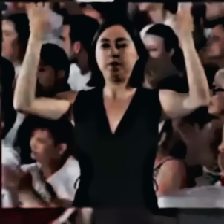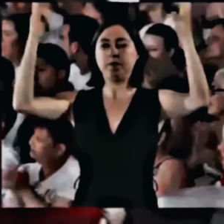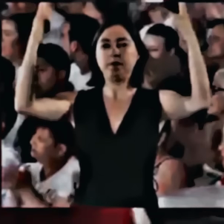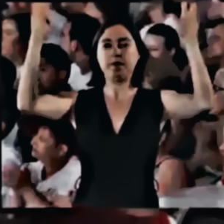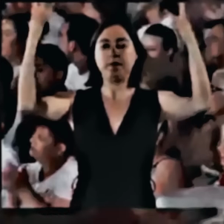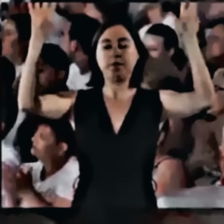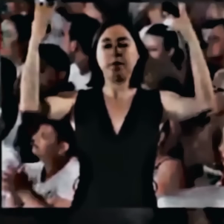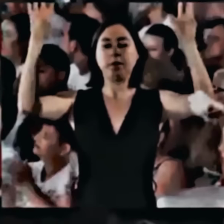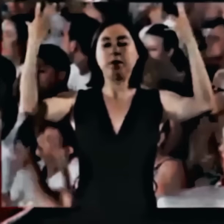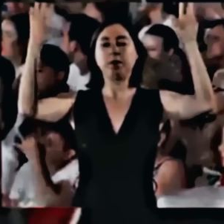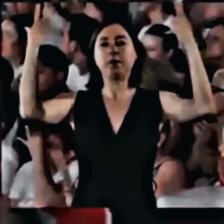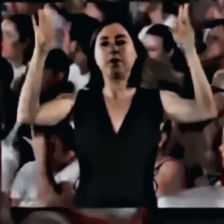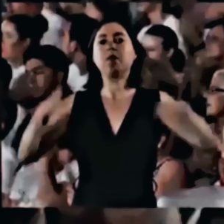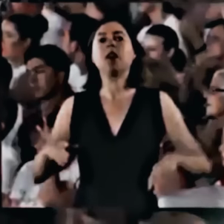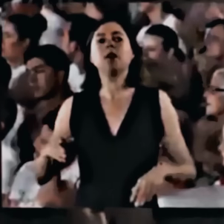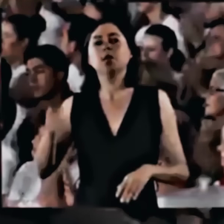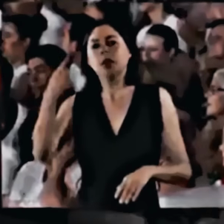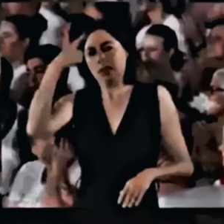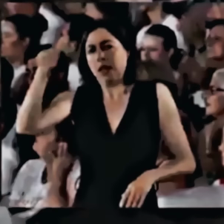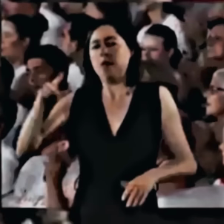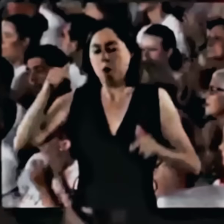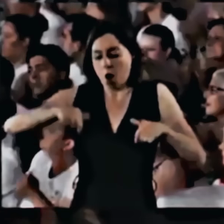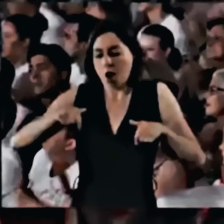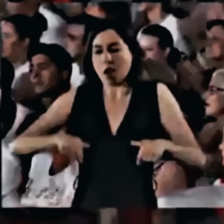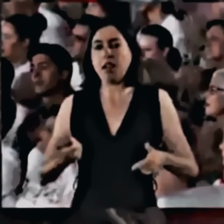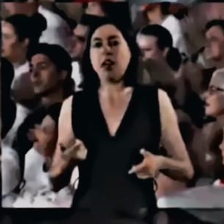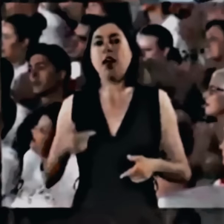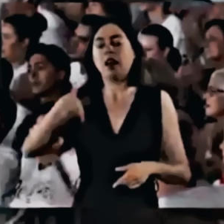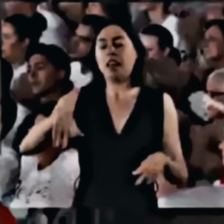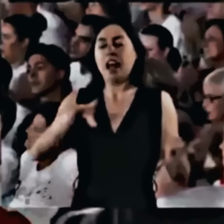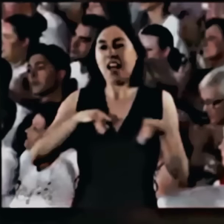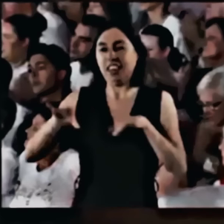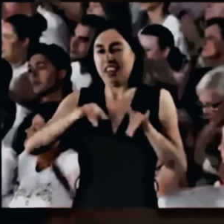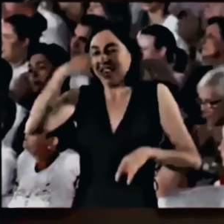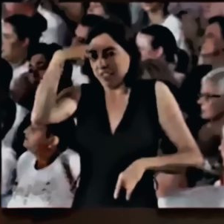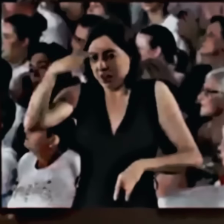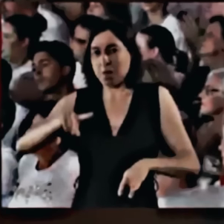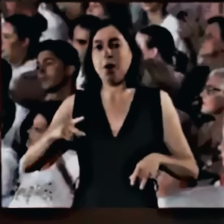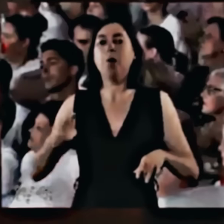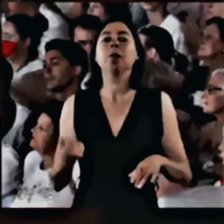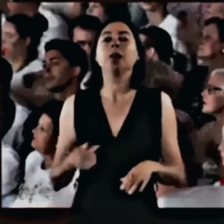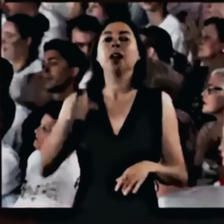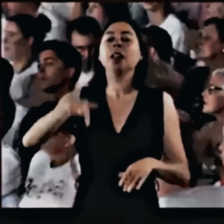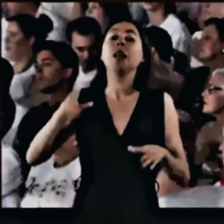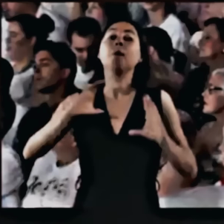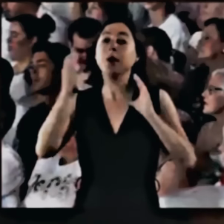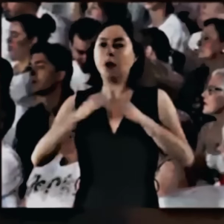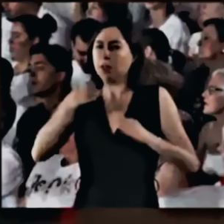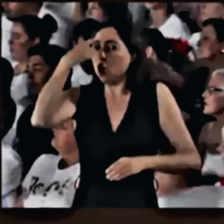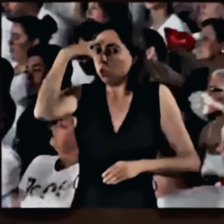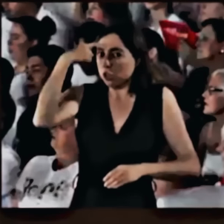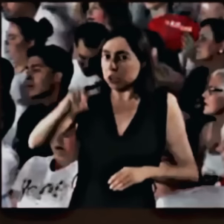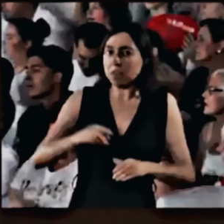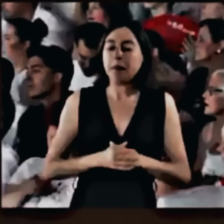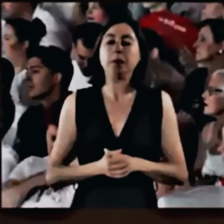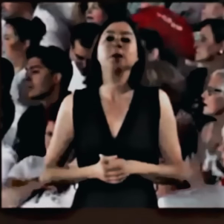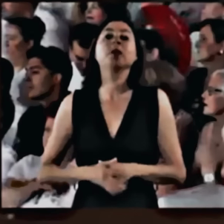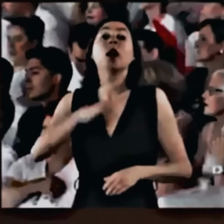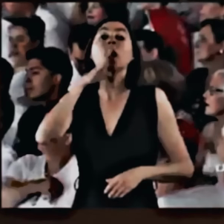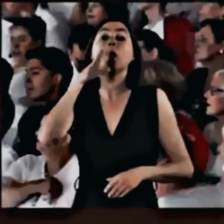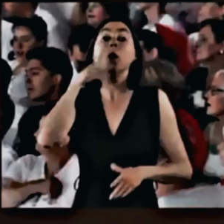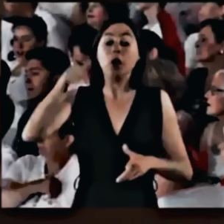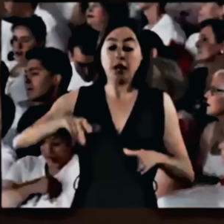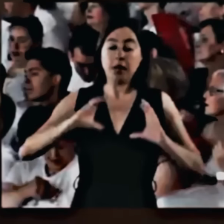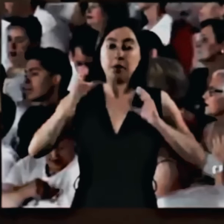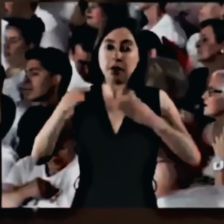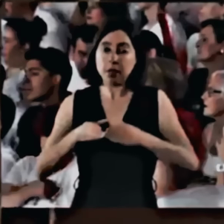mitin, pues el PSOE ha lanzado en dos hermanas su pre-campaña de cara a las elecciones generales del 23 de julio, para lo que ha elegido como escenario